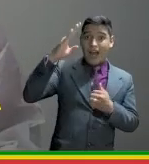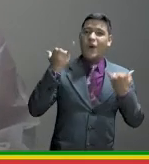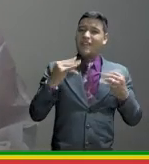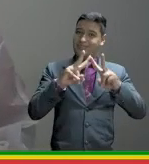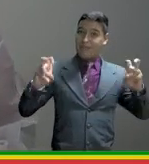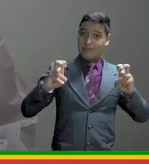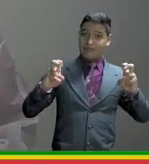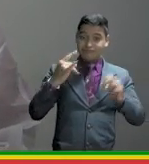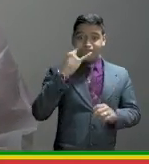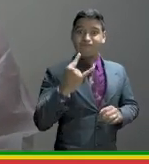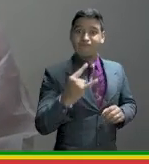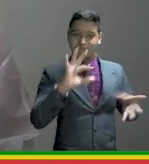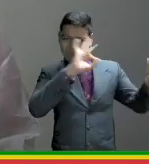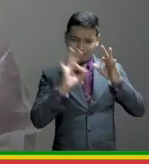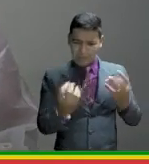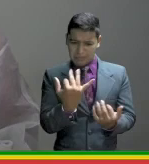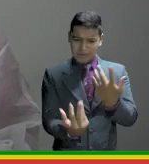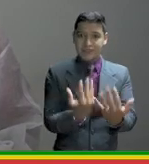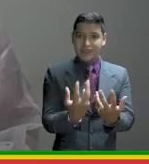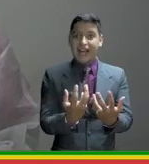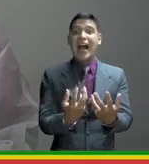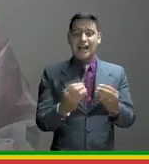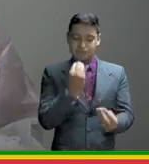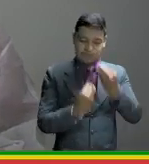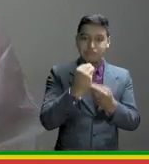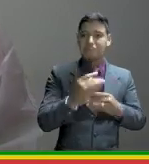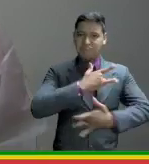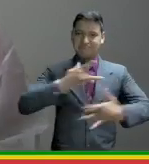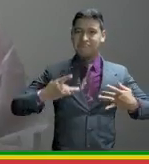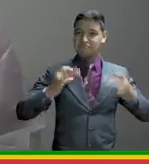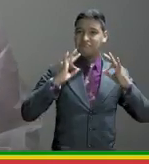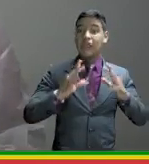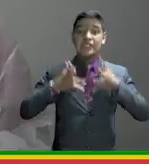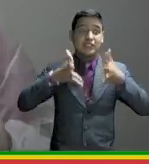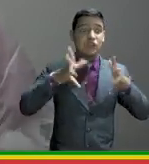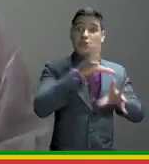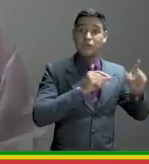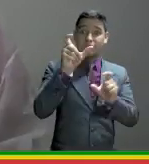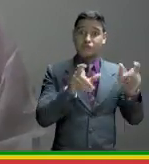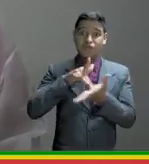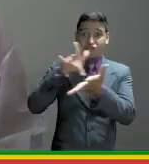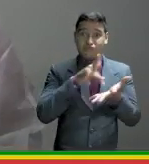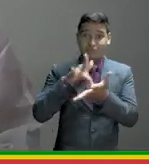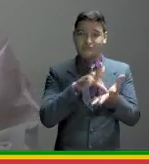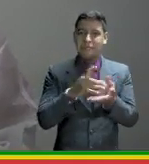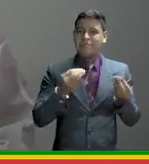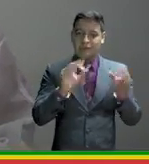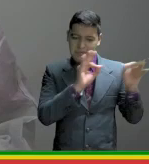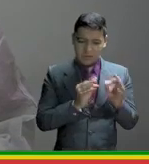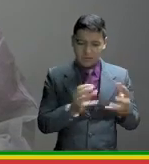Hola, estamos en un tema muy interesante, es preparación de alimentos saludables. Estamos enseñándole a nuestros participantes